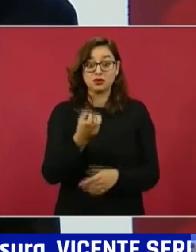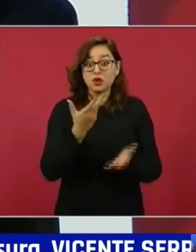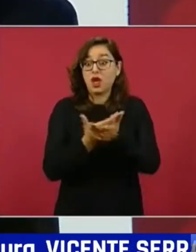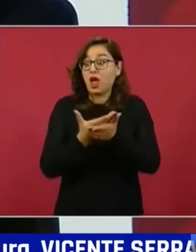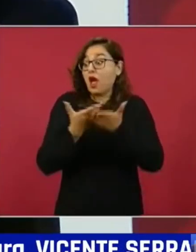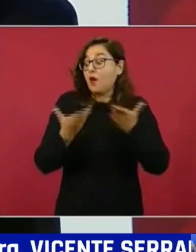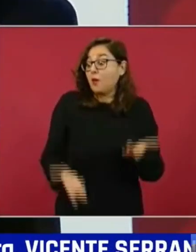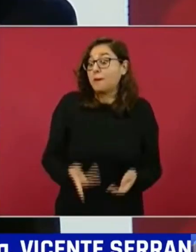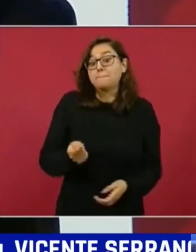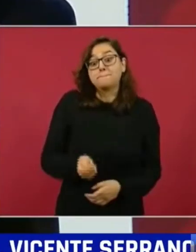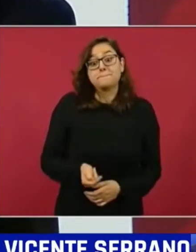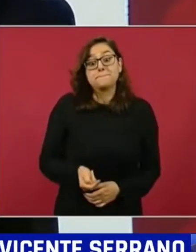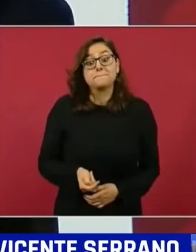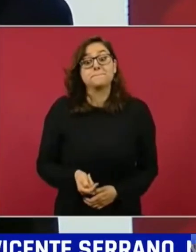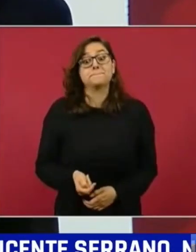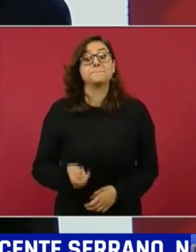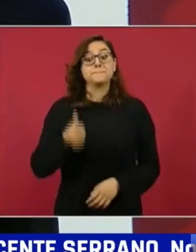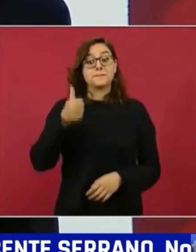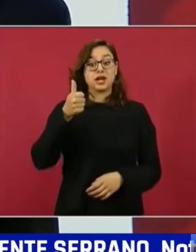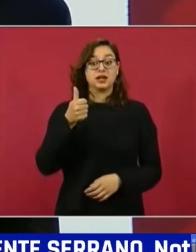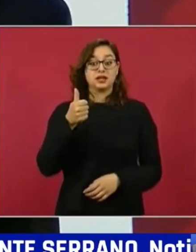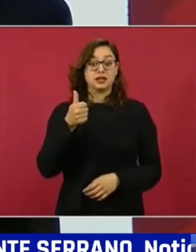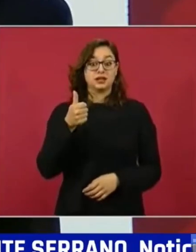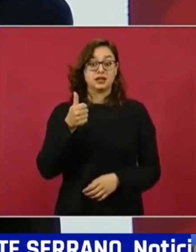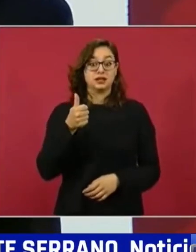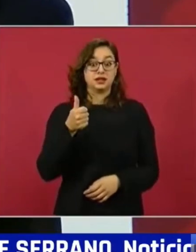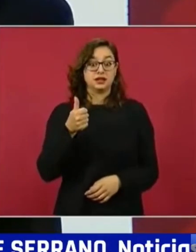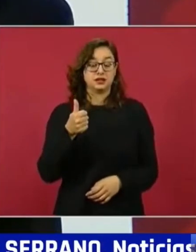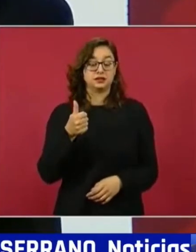vida pública del país,